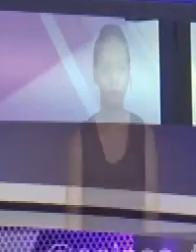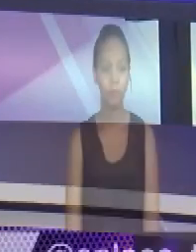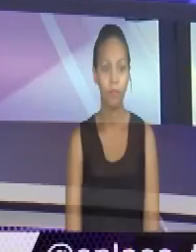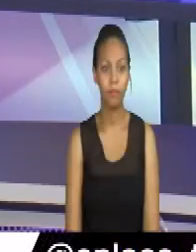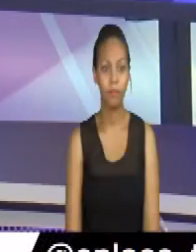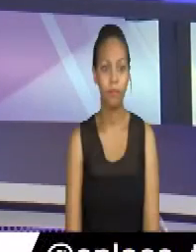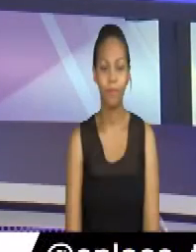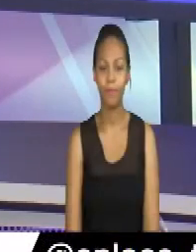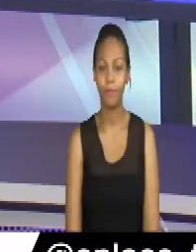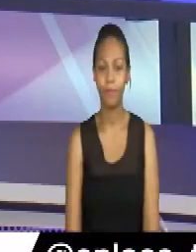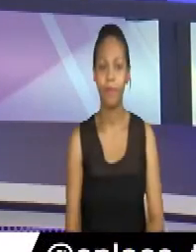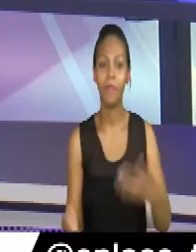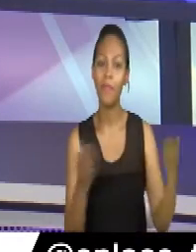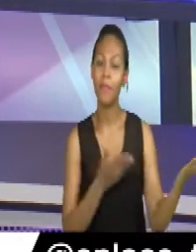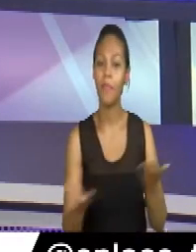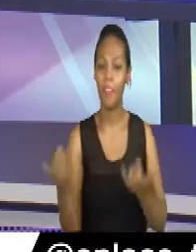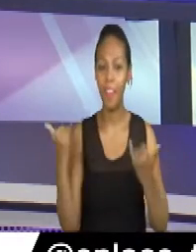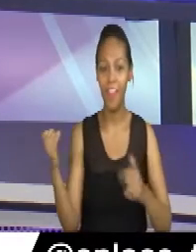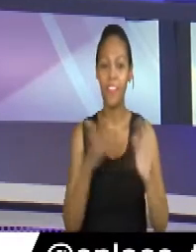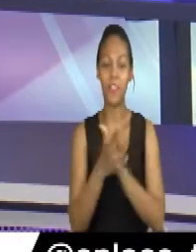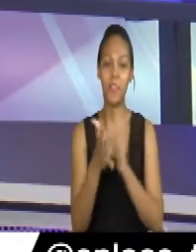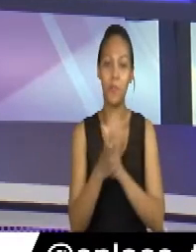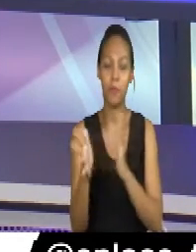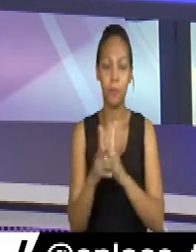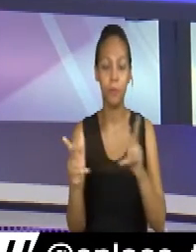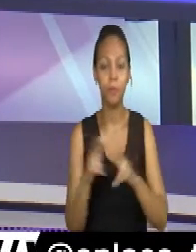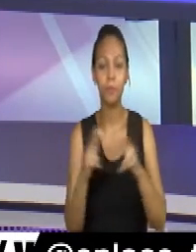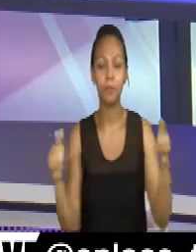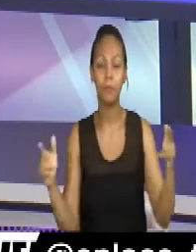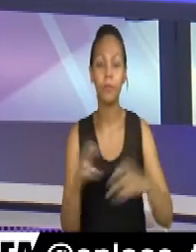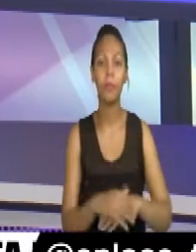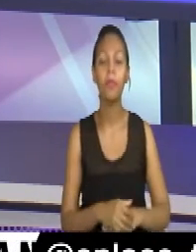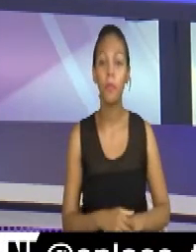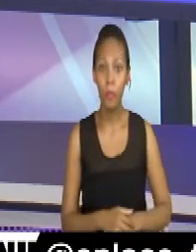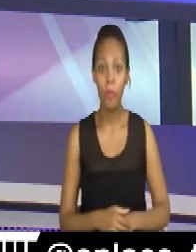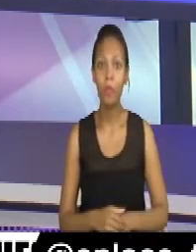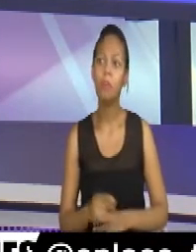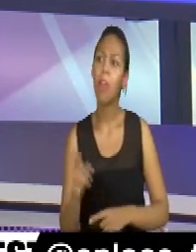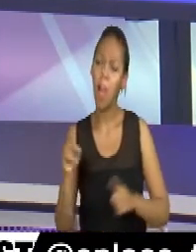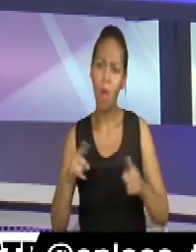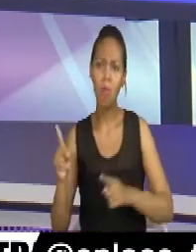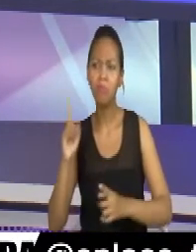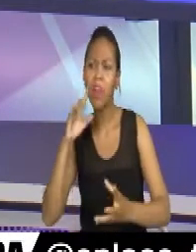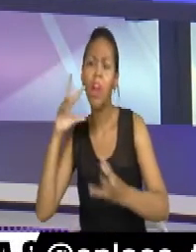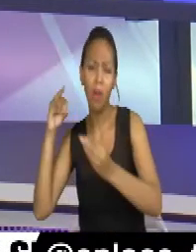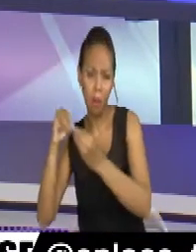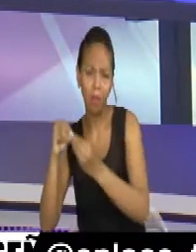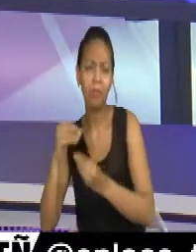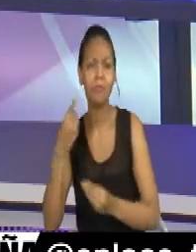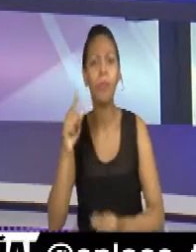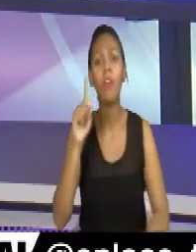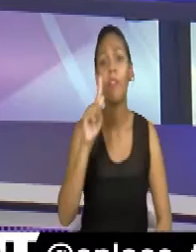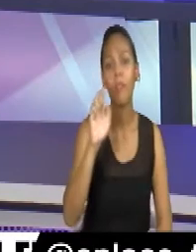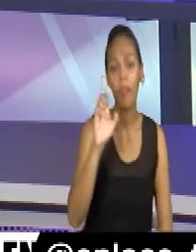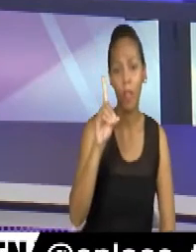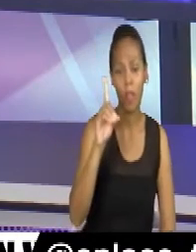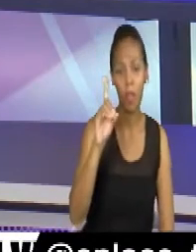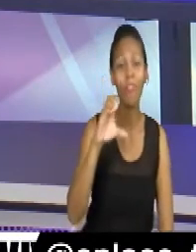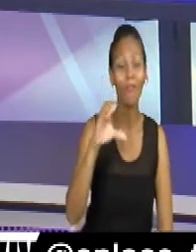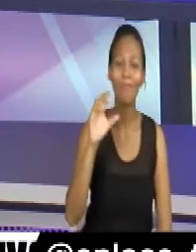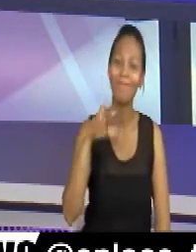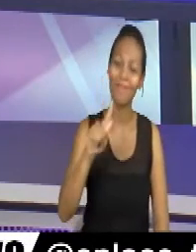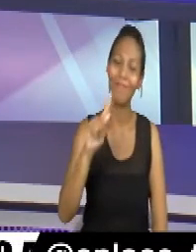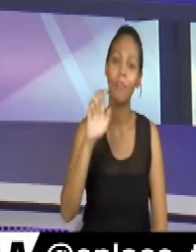Bienvenidos al desarrollo de nuestra información. A pesar de acuerdos parciales de FECODE con el gobierno nacional, el paro del magisterio